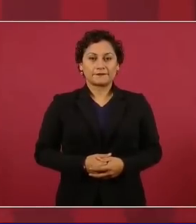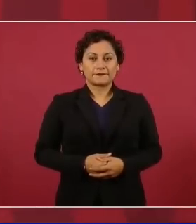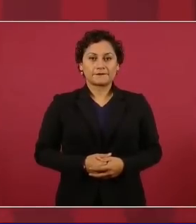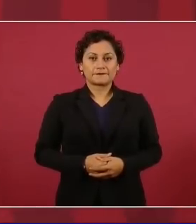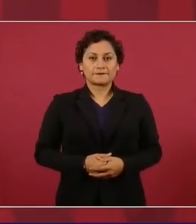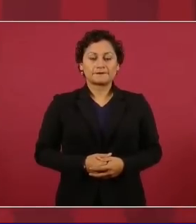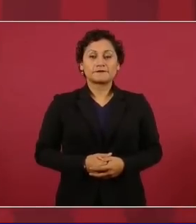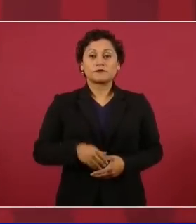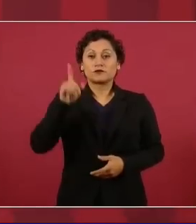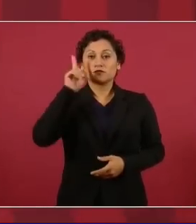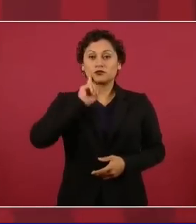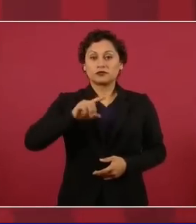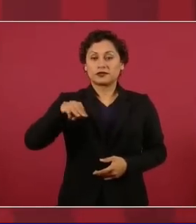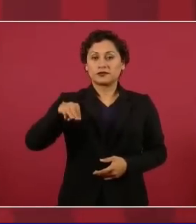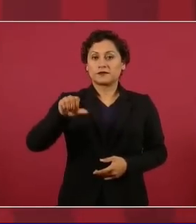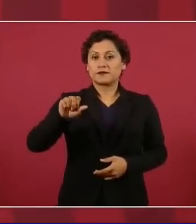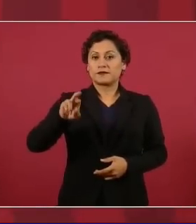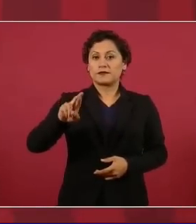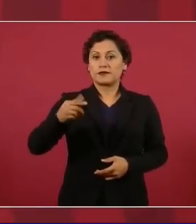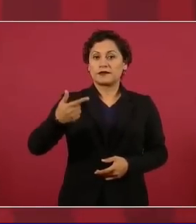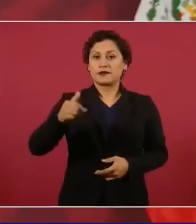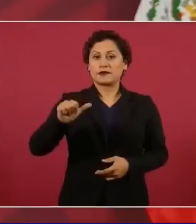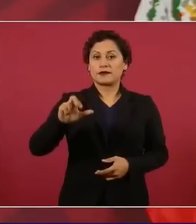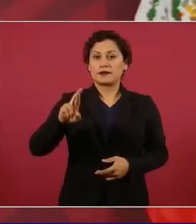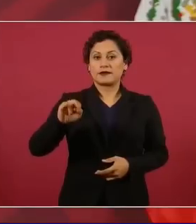Margarita Romero Rubio.